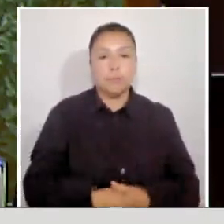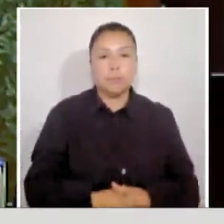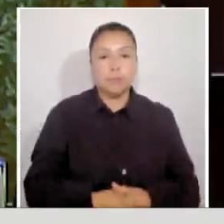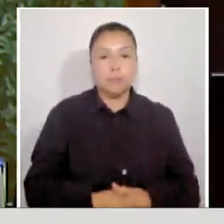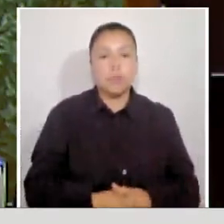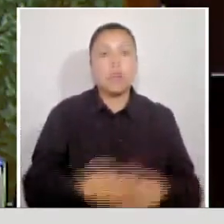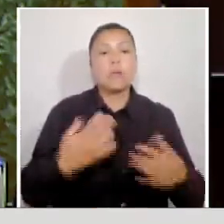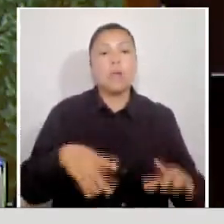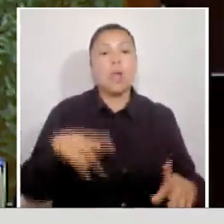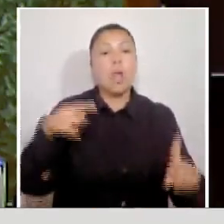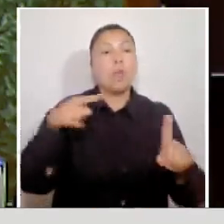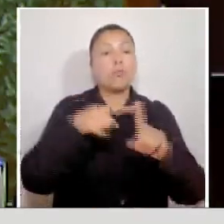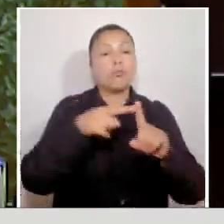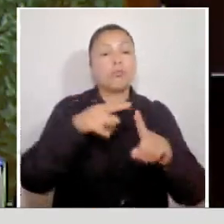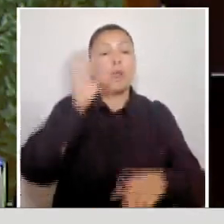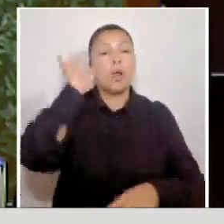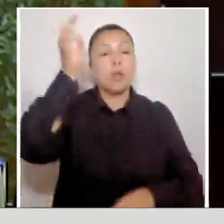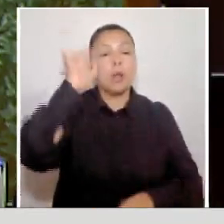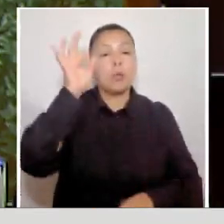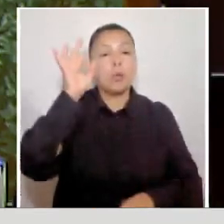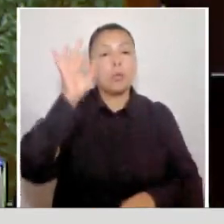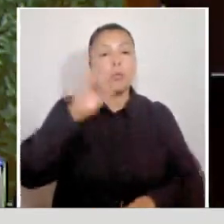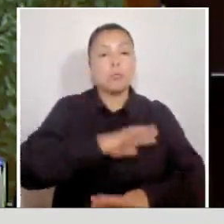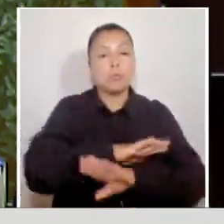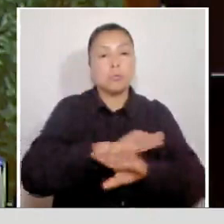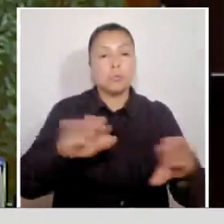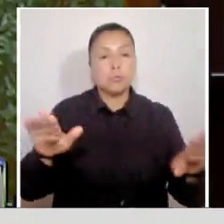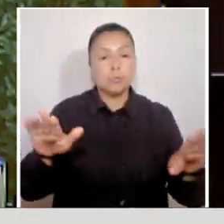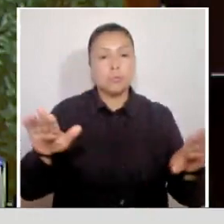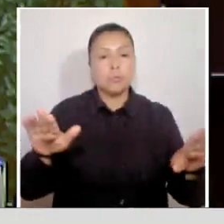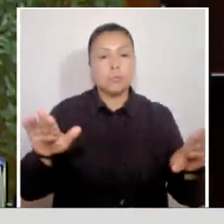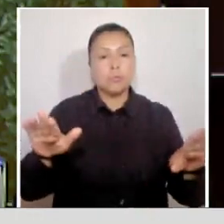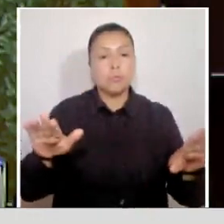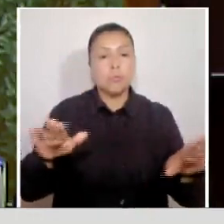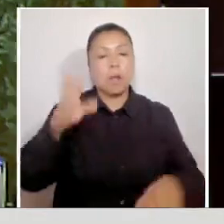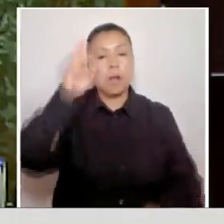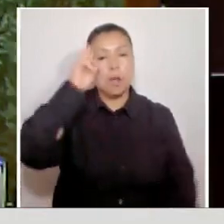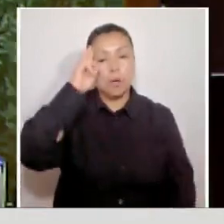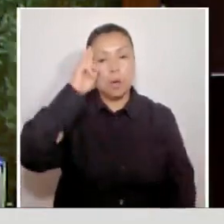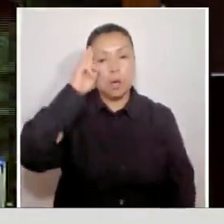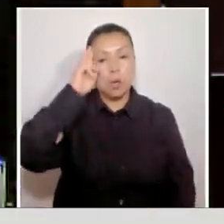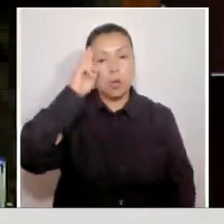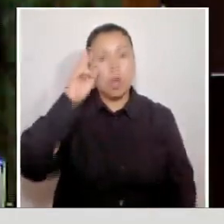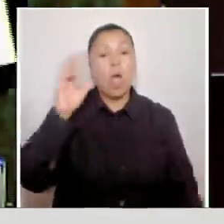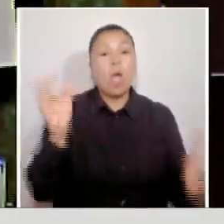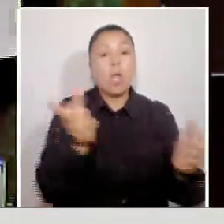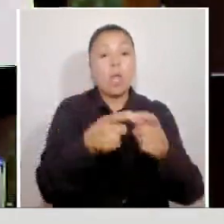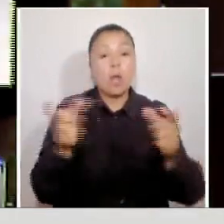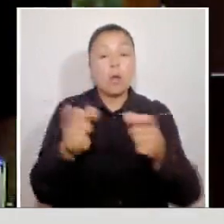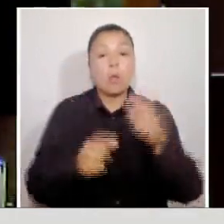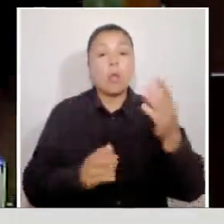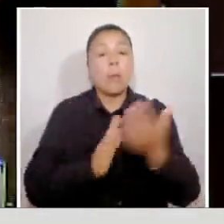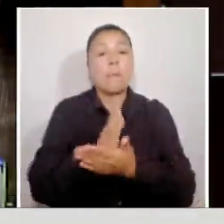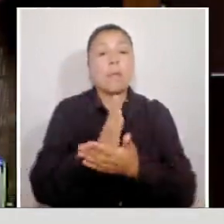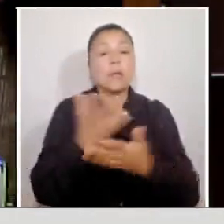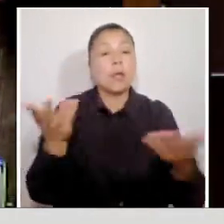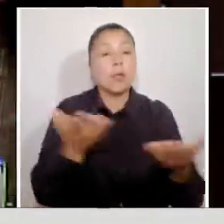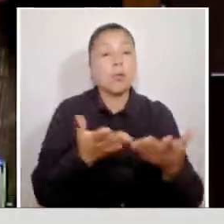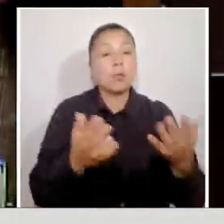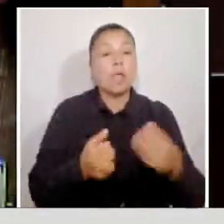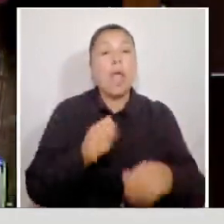haberse concluido el objeto de la sesión esta se levanta les recuerdo que las comisiones parten Entonces a las